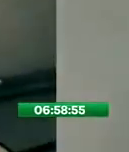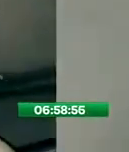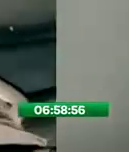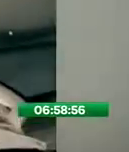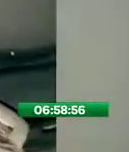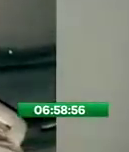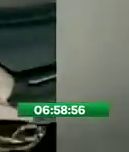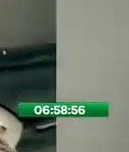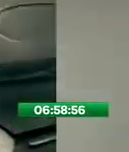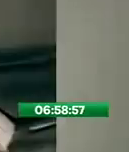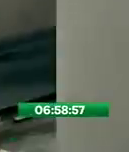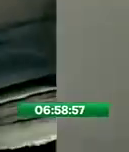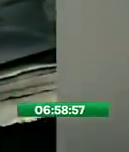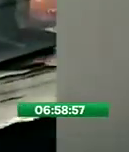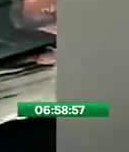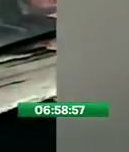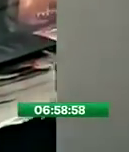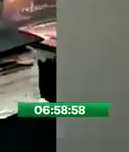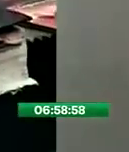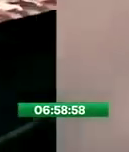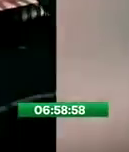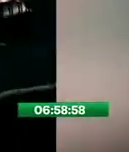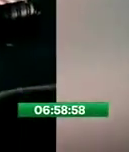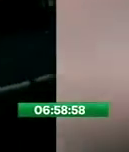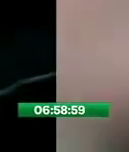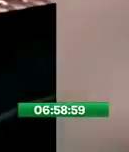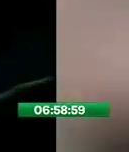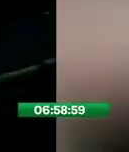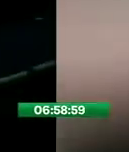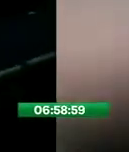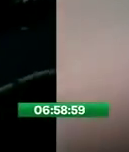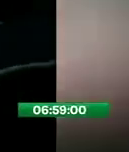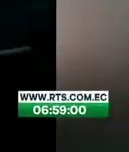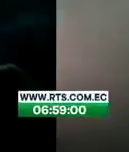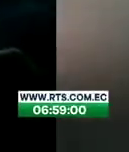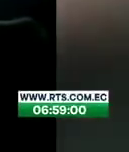Oh. Uno de esos tráilers, una media de espalda, ¿dónde vas a parar? Ahí me la ganó, ¿eh?